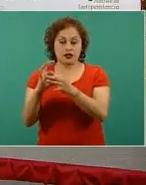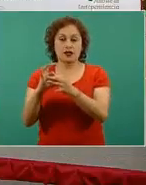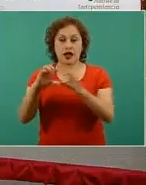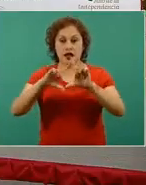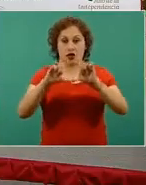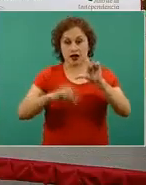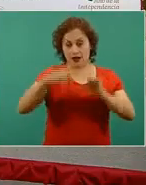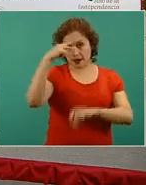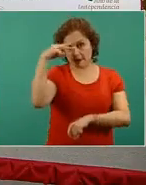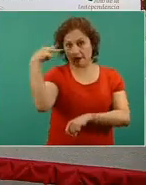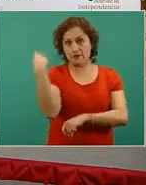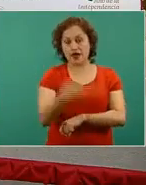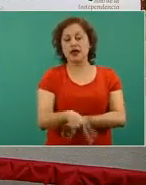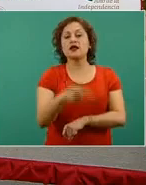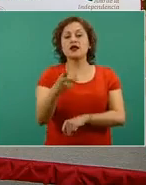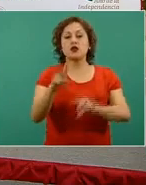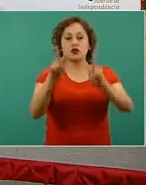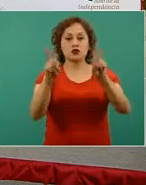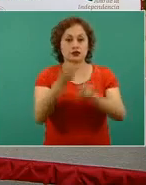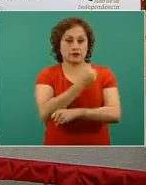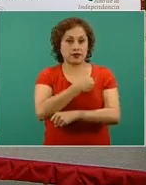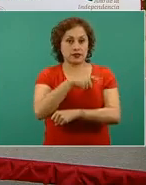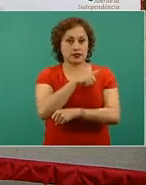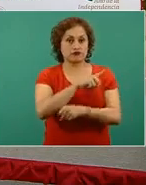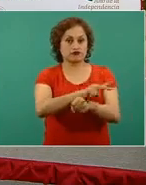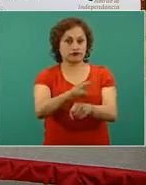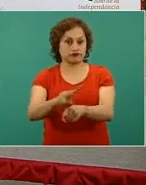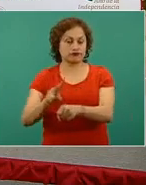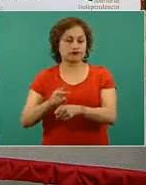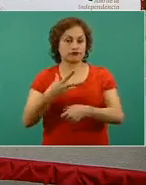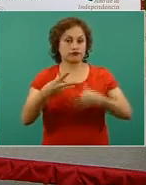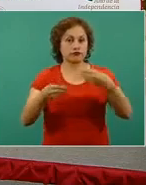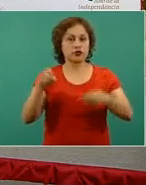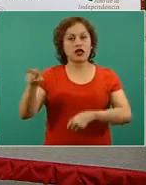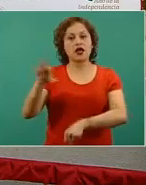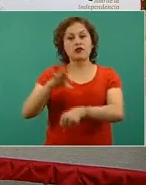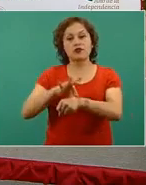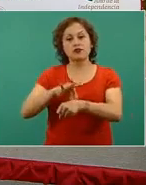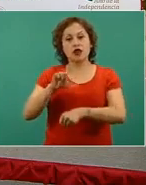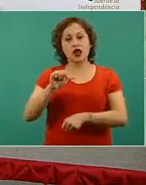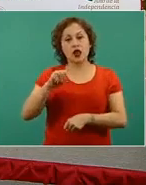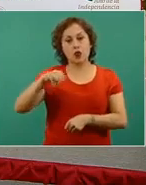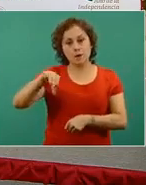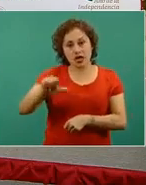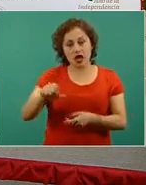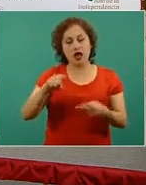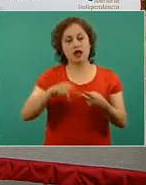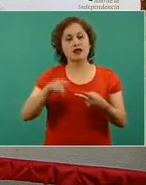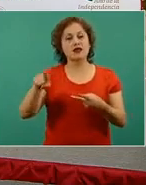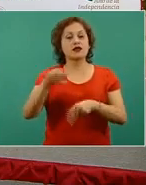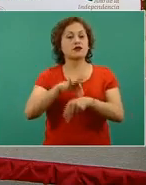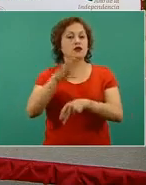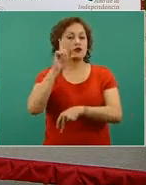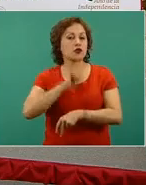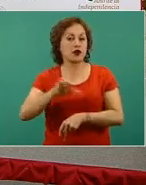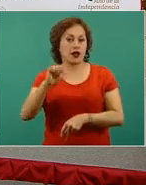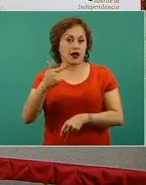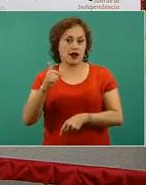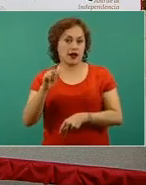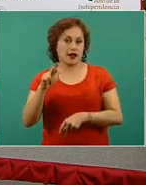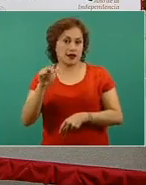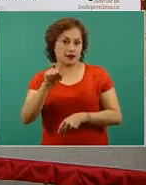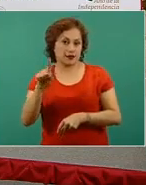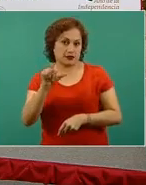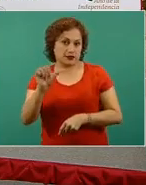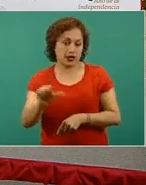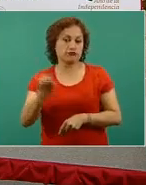México, que está coordinado por el doctor Alomía y ejecutado por la doctora de la Garza, y el correspondiente